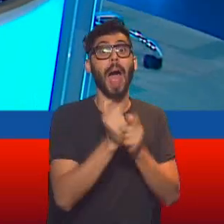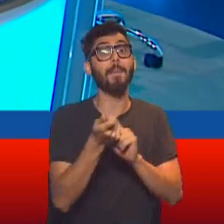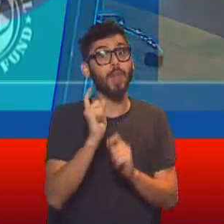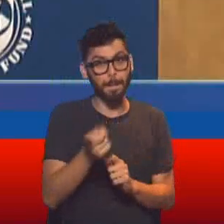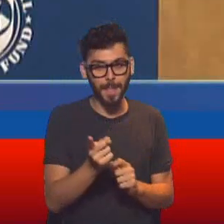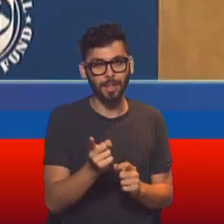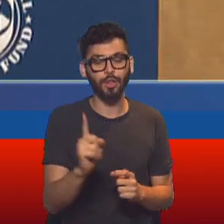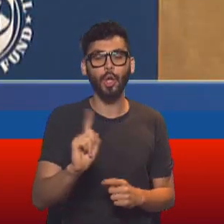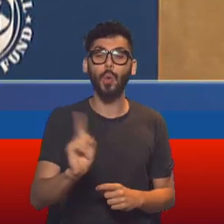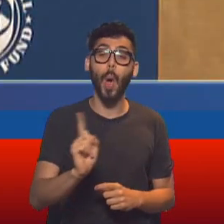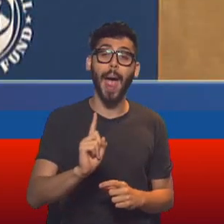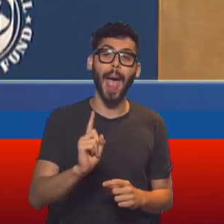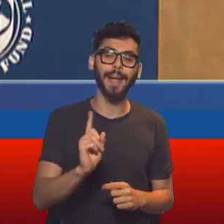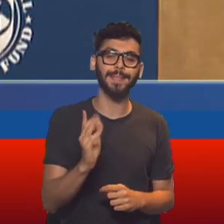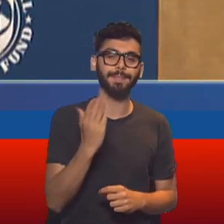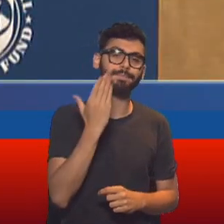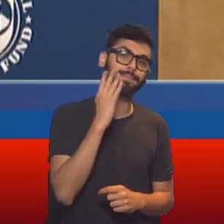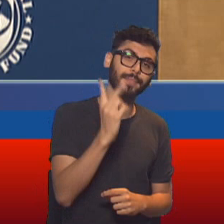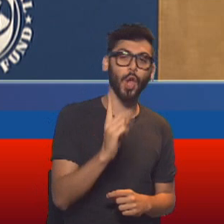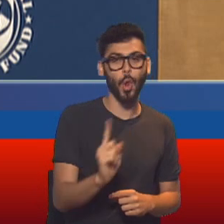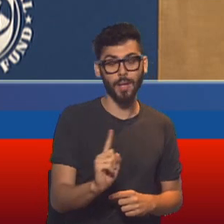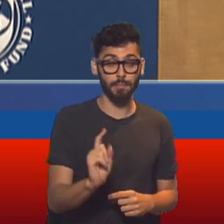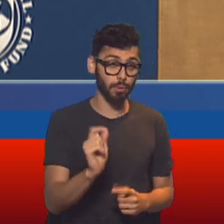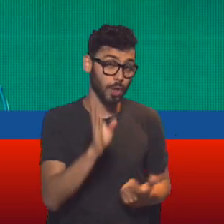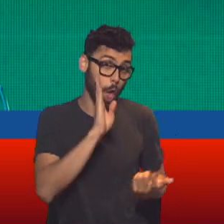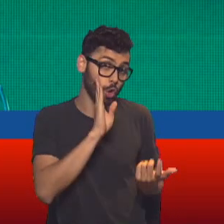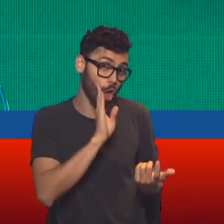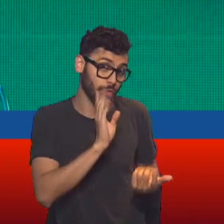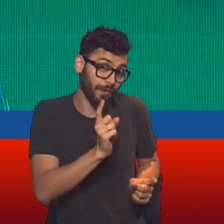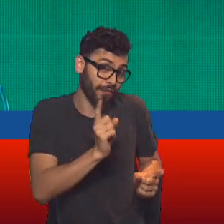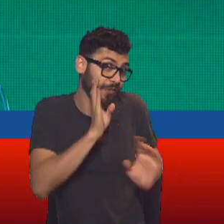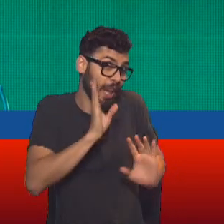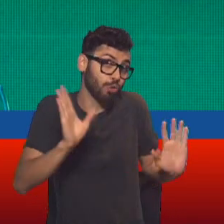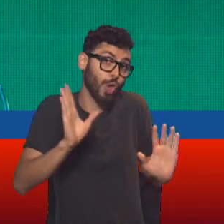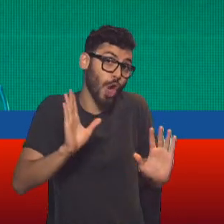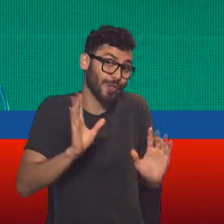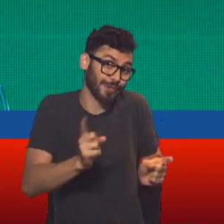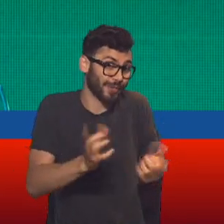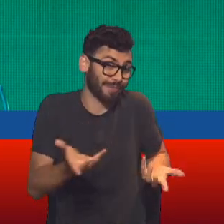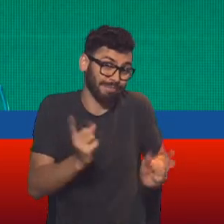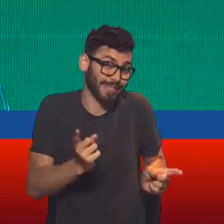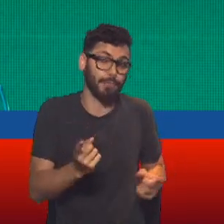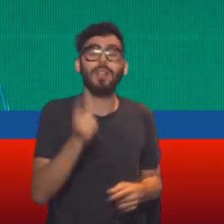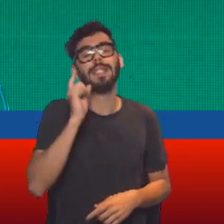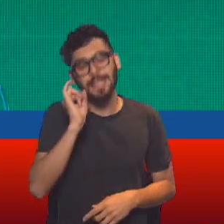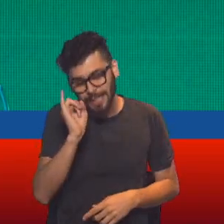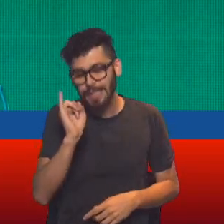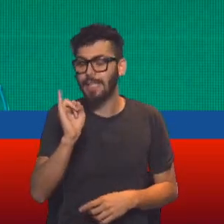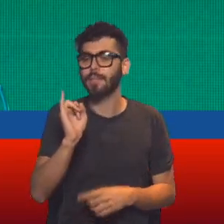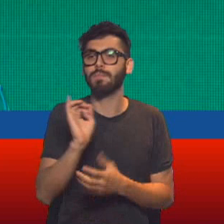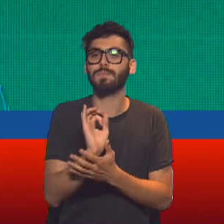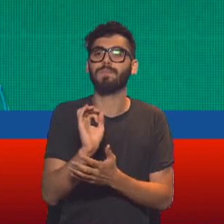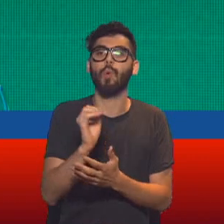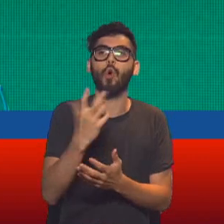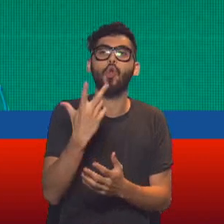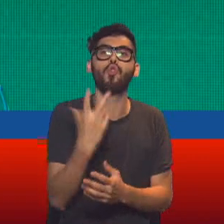claro. tampoco un gran Pero cambio. Estados pero Unidos sigue siendo Estados Unidos. Estados Unidos sigue siendo Estados Unidos, tiene poder de veto de alguna forma dentro